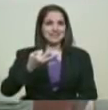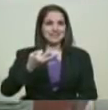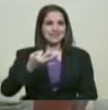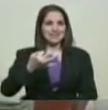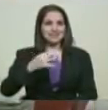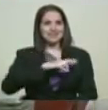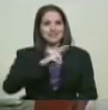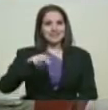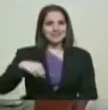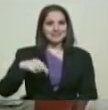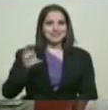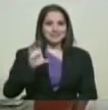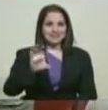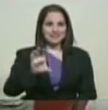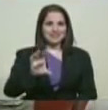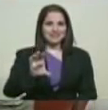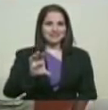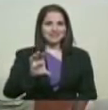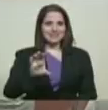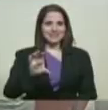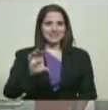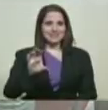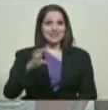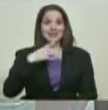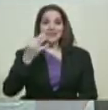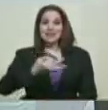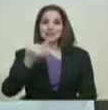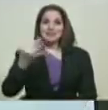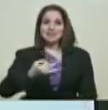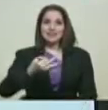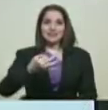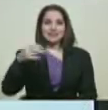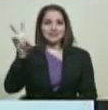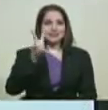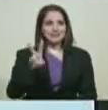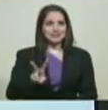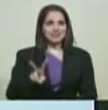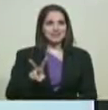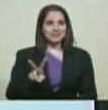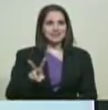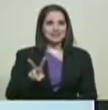nuestra patria. La verdad de Venezuela,